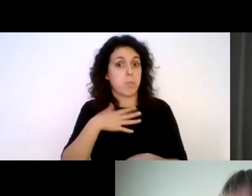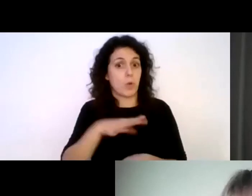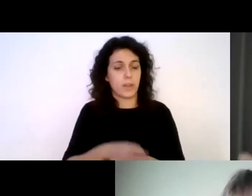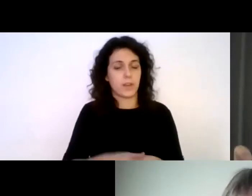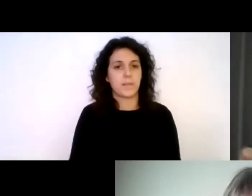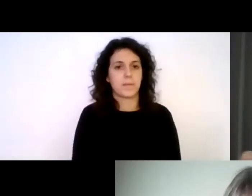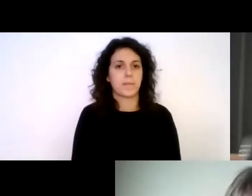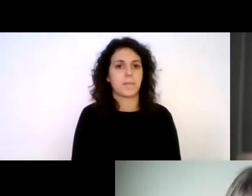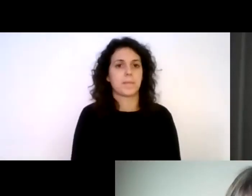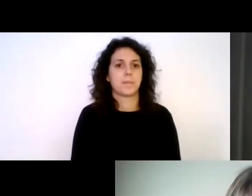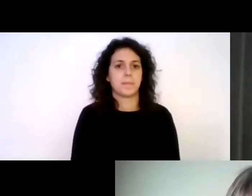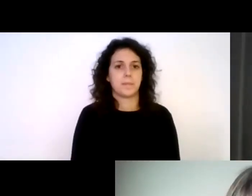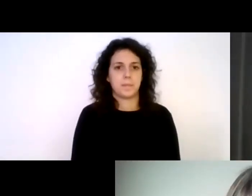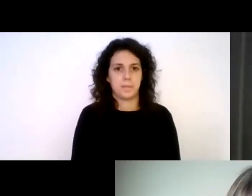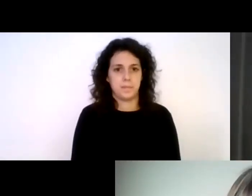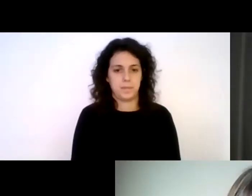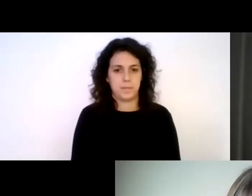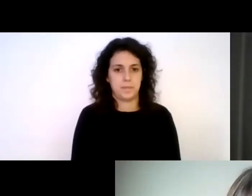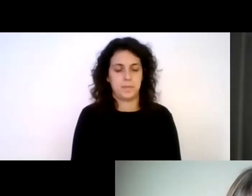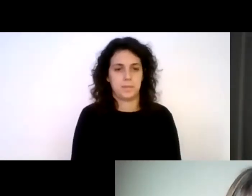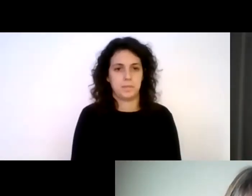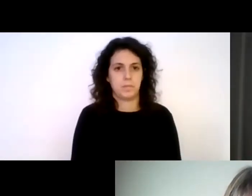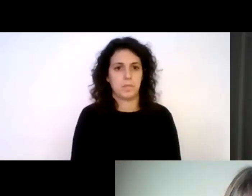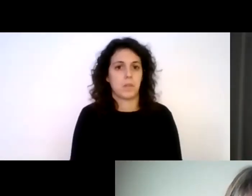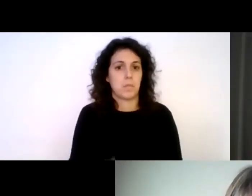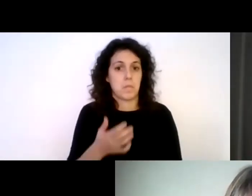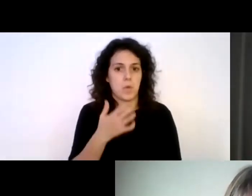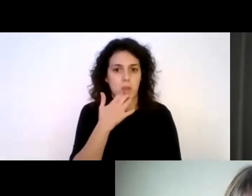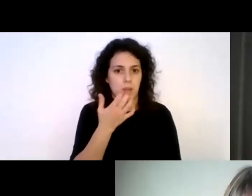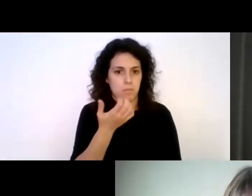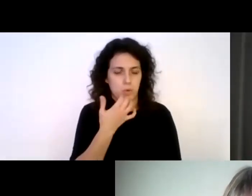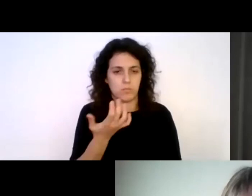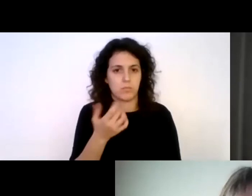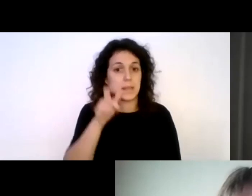So means just los pueden hacer a la silla de ruedas.